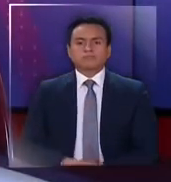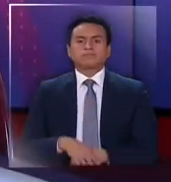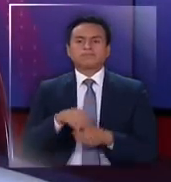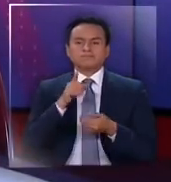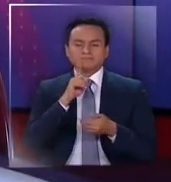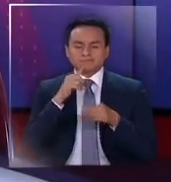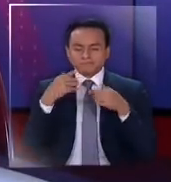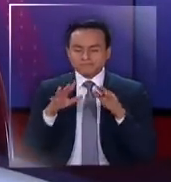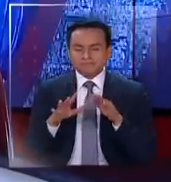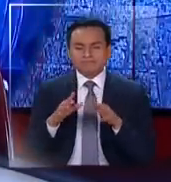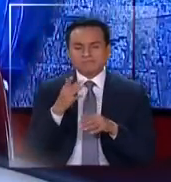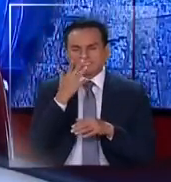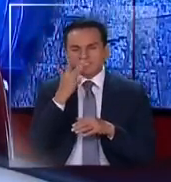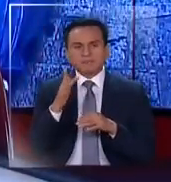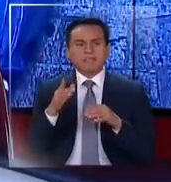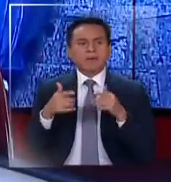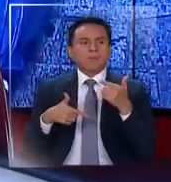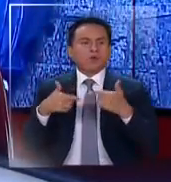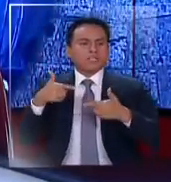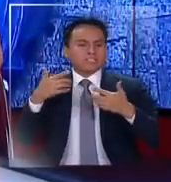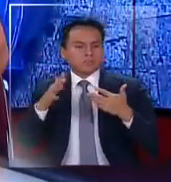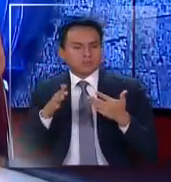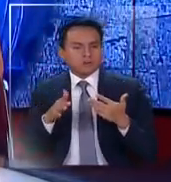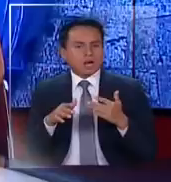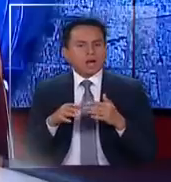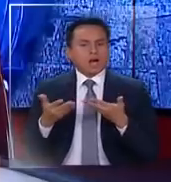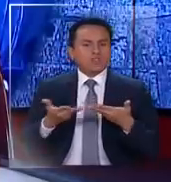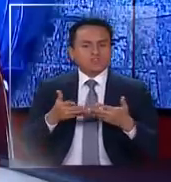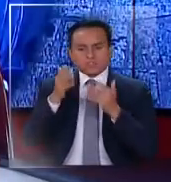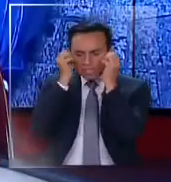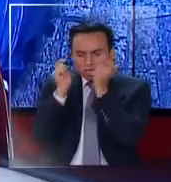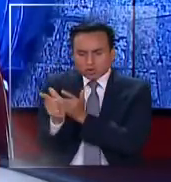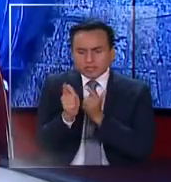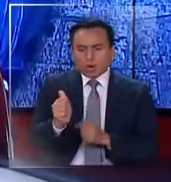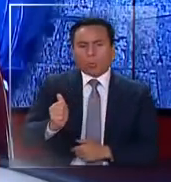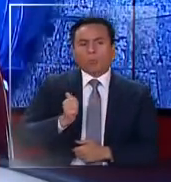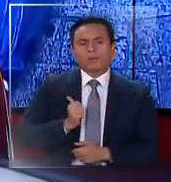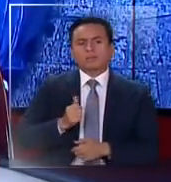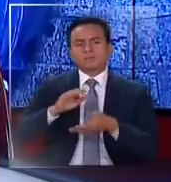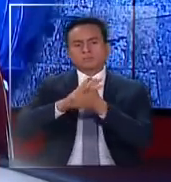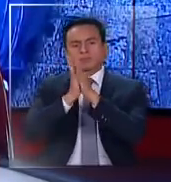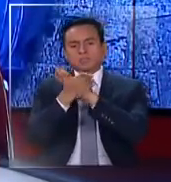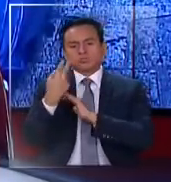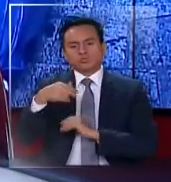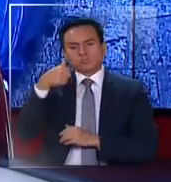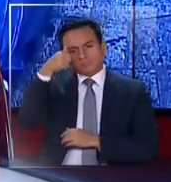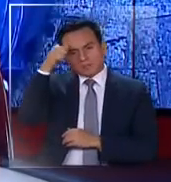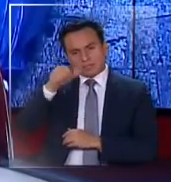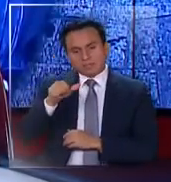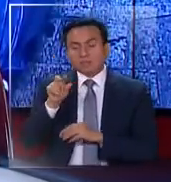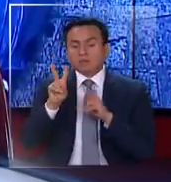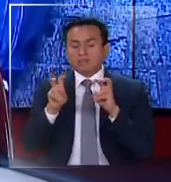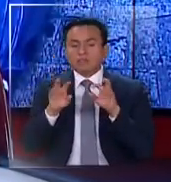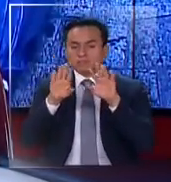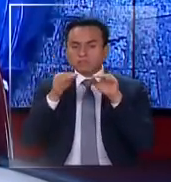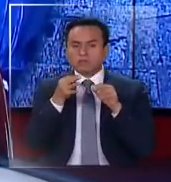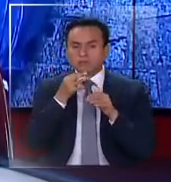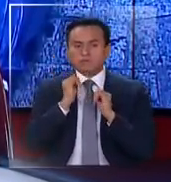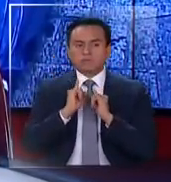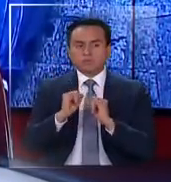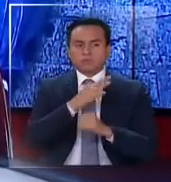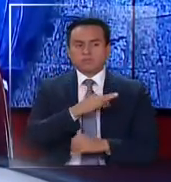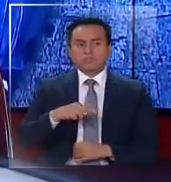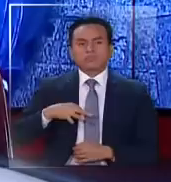Quienes han cometido crímenes políticos o actos terroristas deben cumplir íntegramente sus penas. Así lo afirmó el ministro